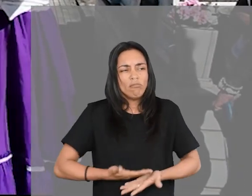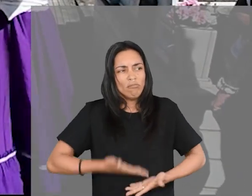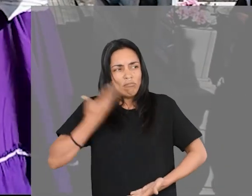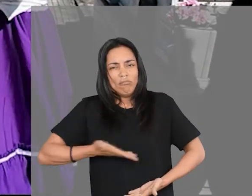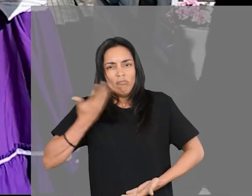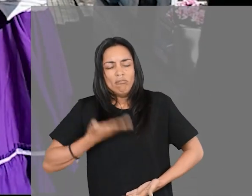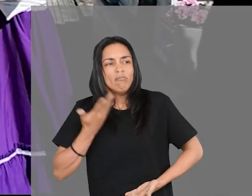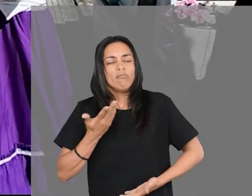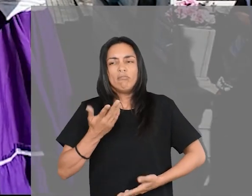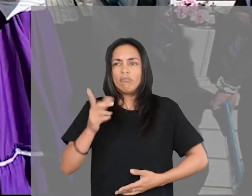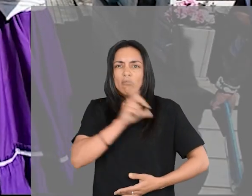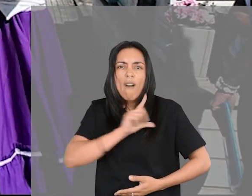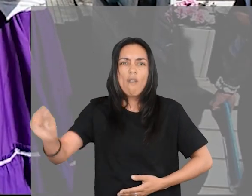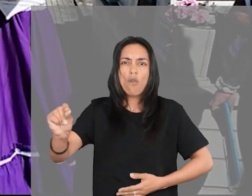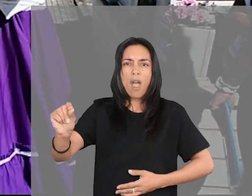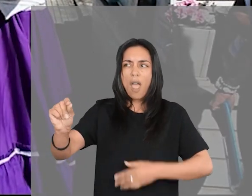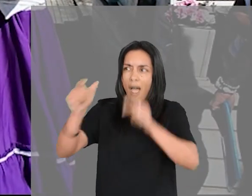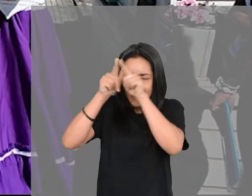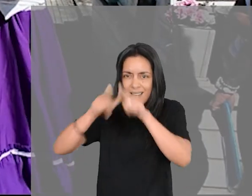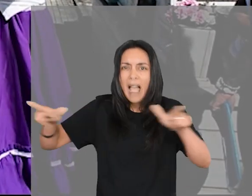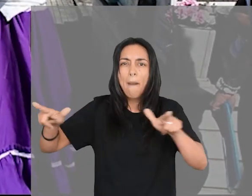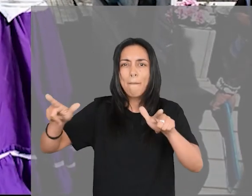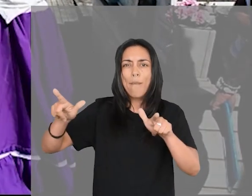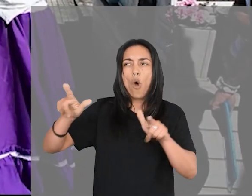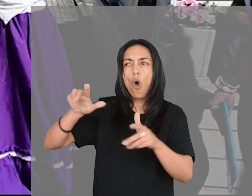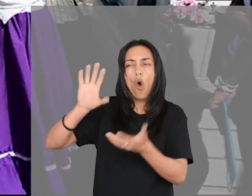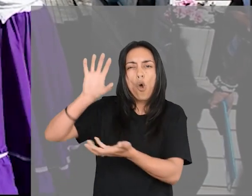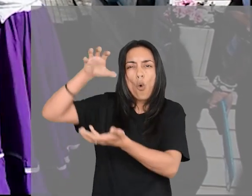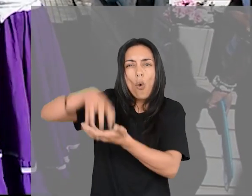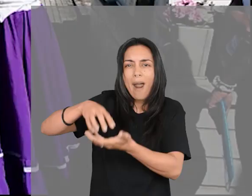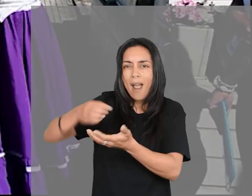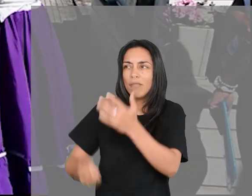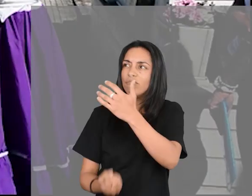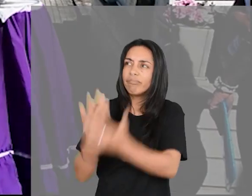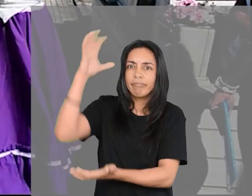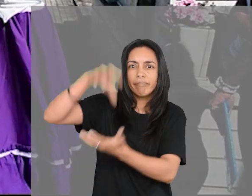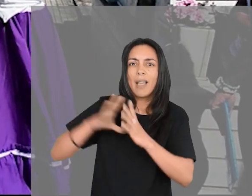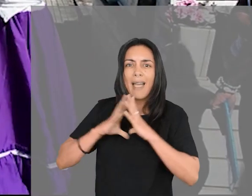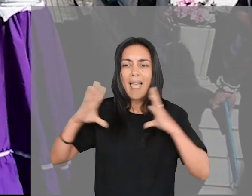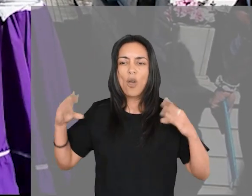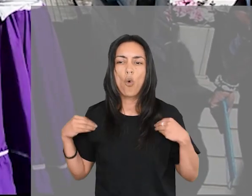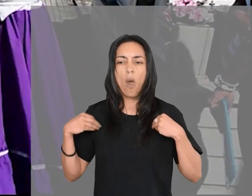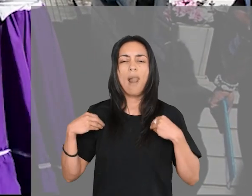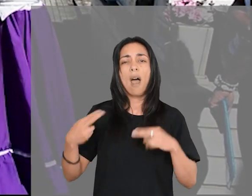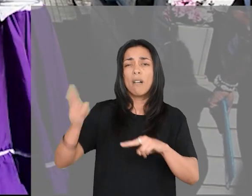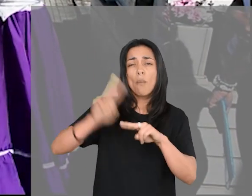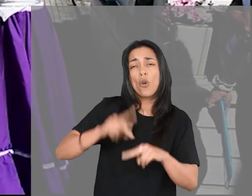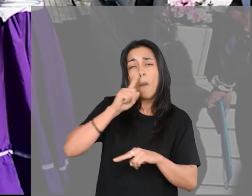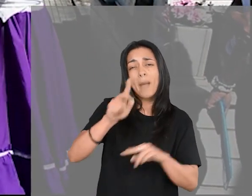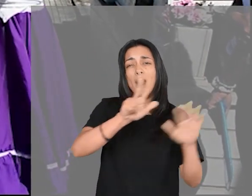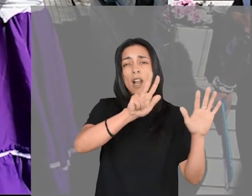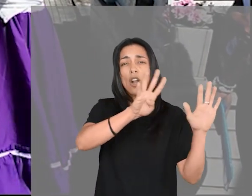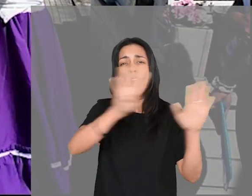escuela en el Saladí de Gin. Pero regresó en 1913. Murió